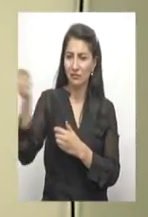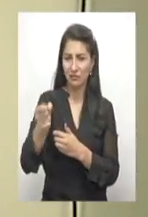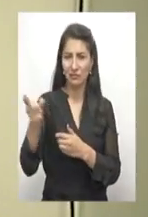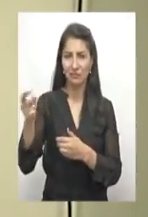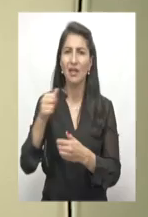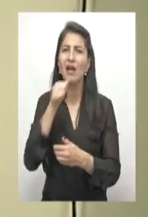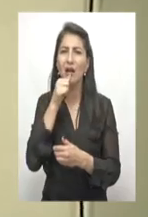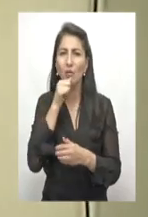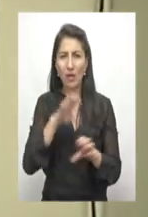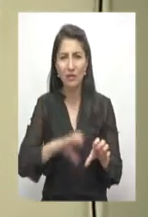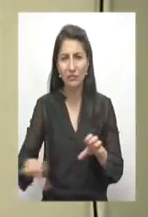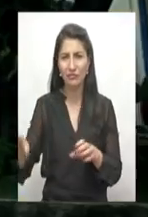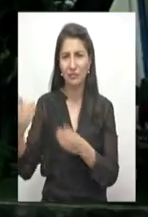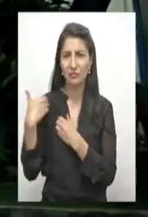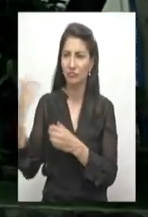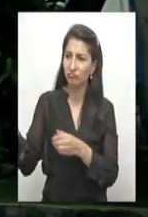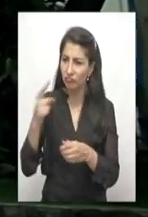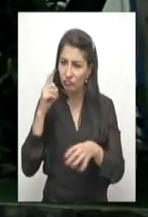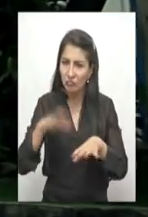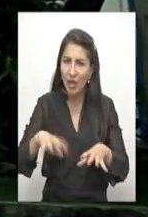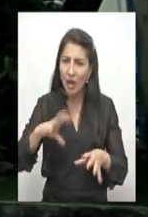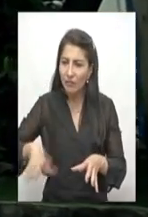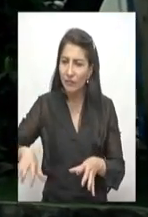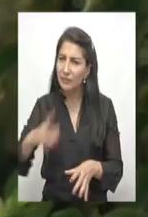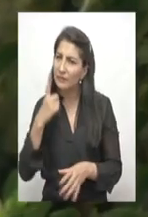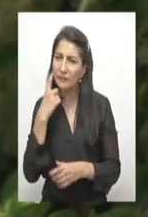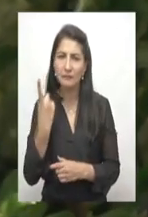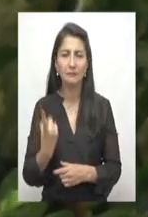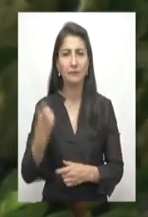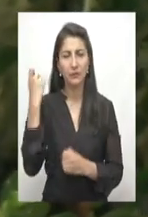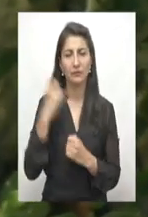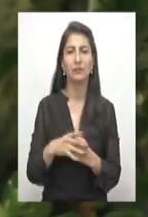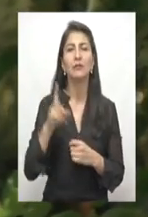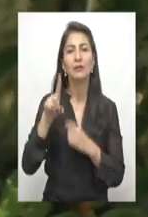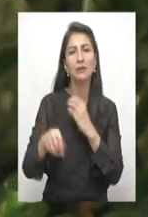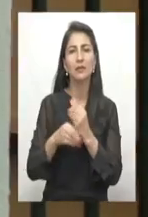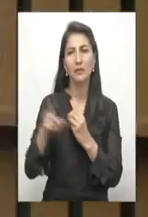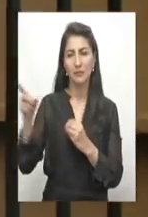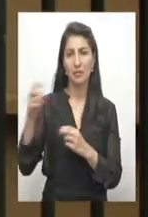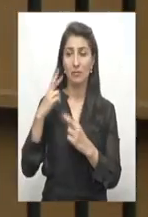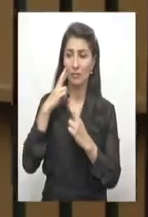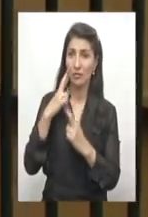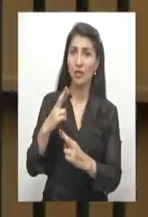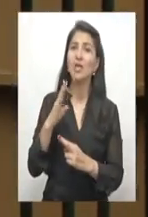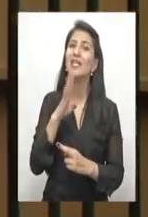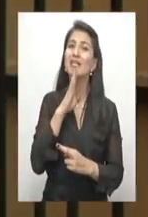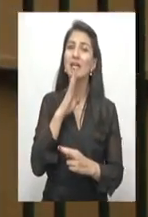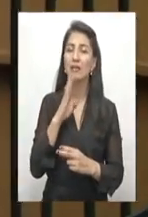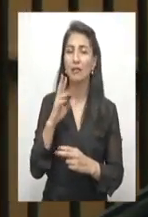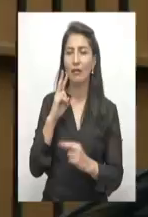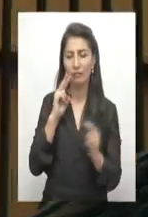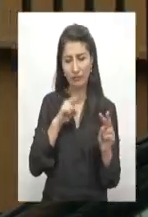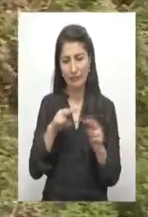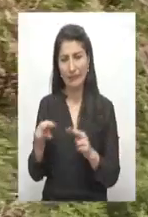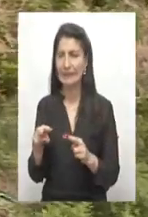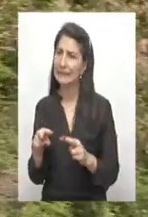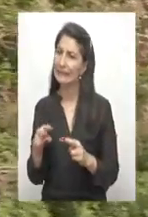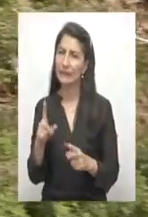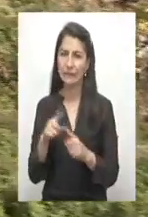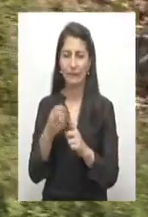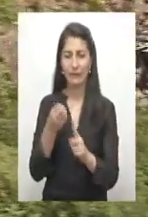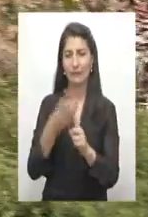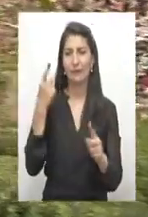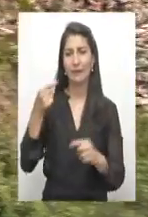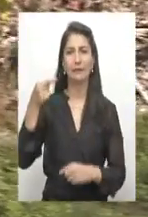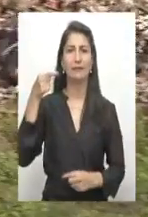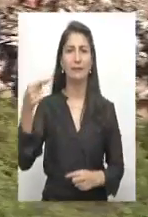de acueducto y alcantarillado. Las deficiencias en la gestión ambiental de la reserva Sea Flower establecidas por la Contraloría generan